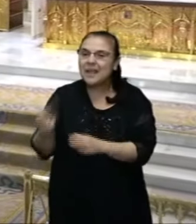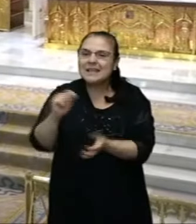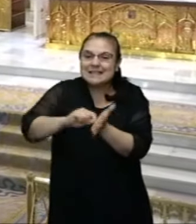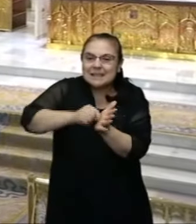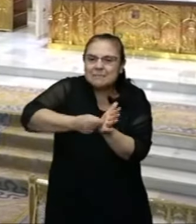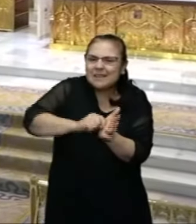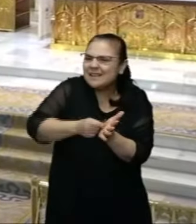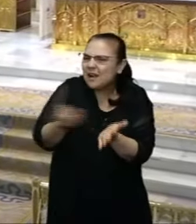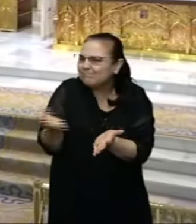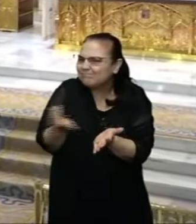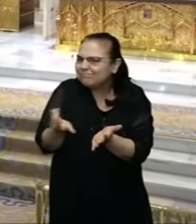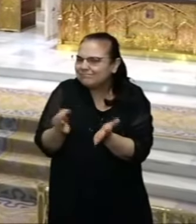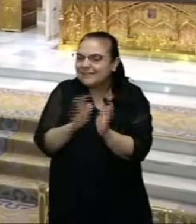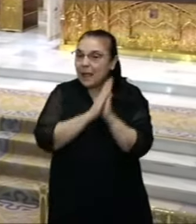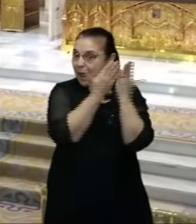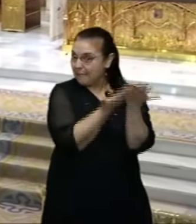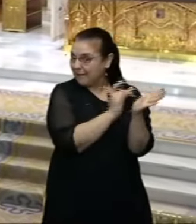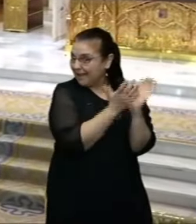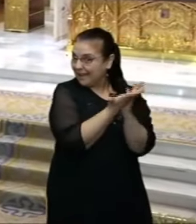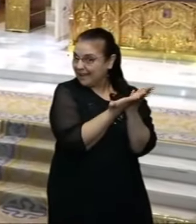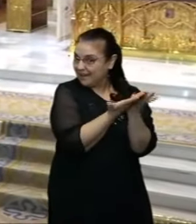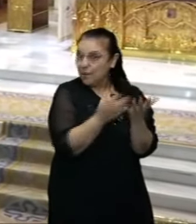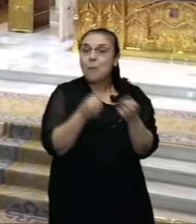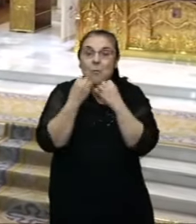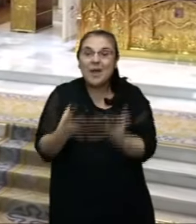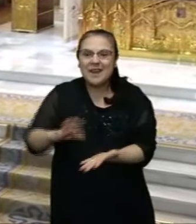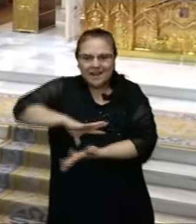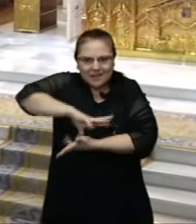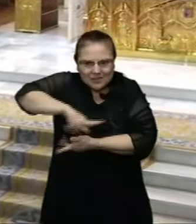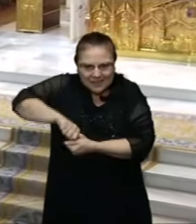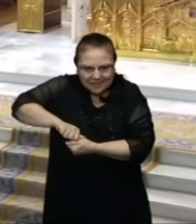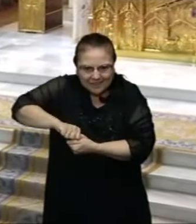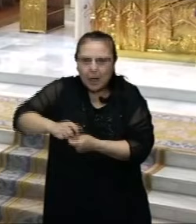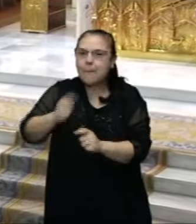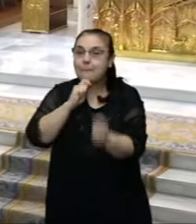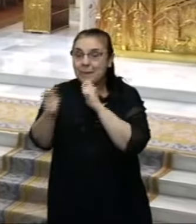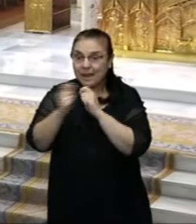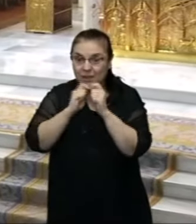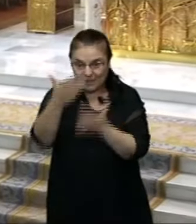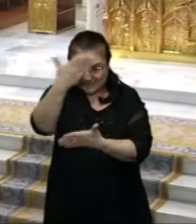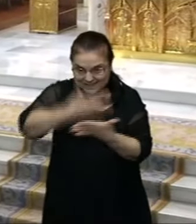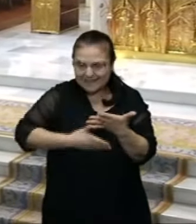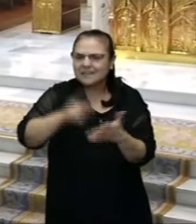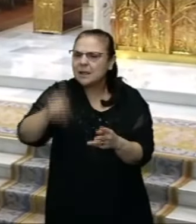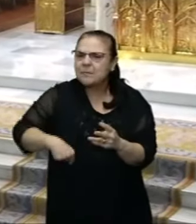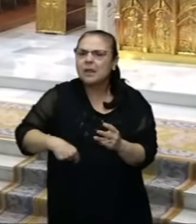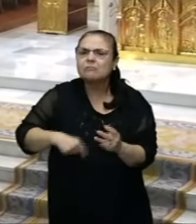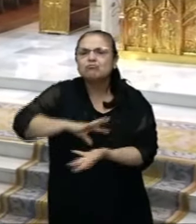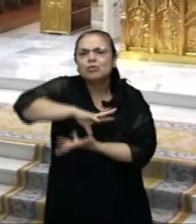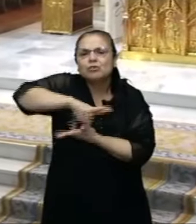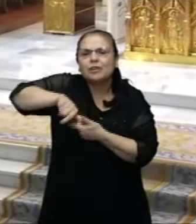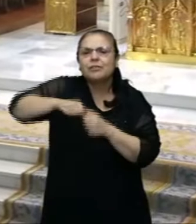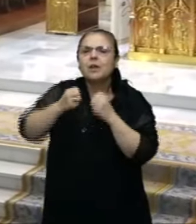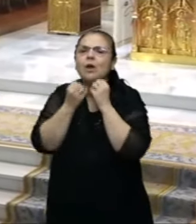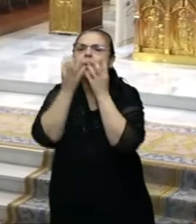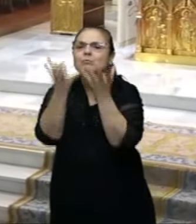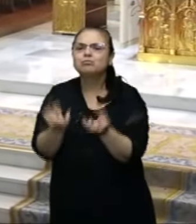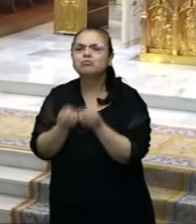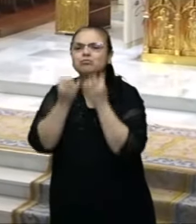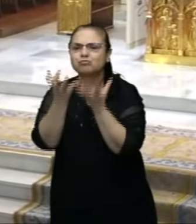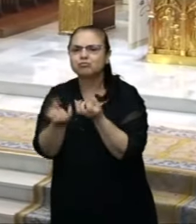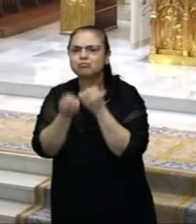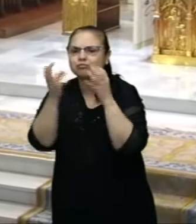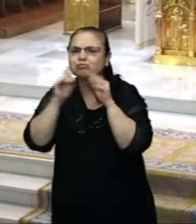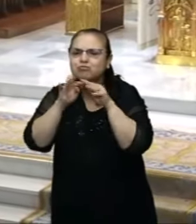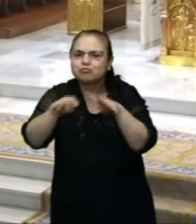Evangelio, la semilla de la buena noticia. Los periodistas también van difundiendo noticias y esas noticias